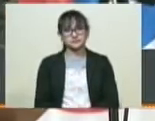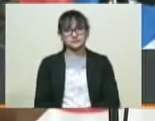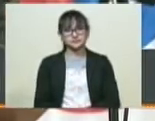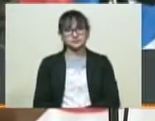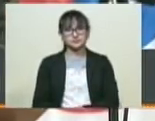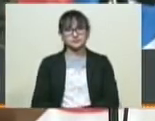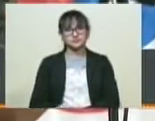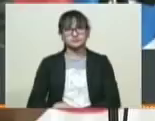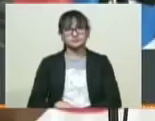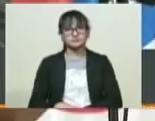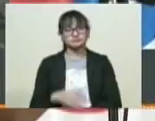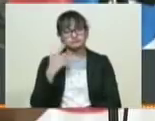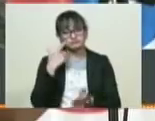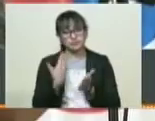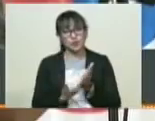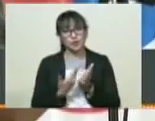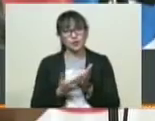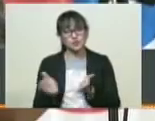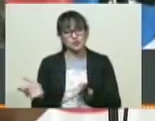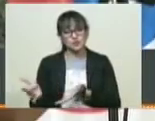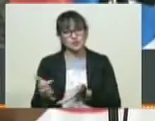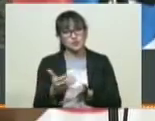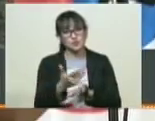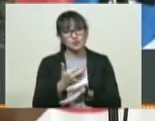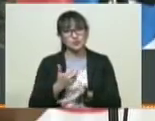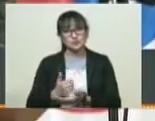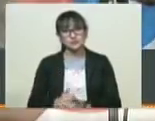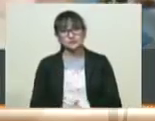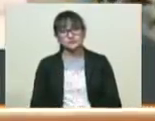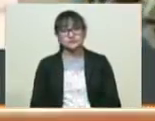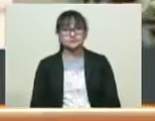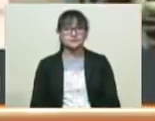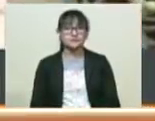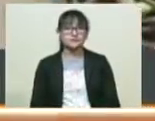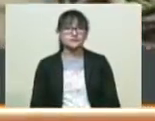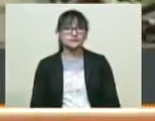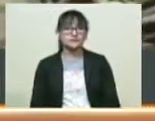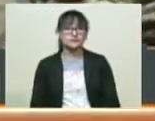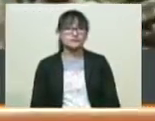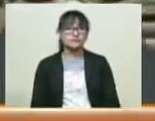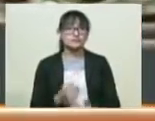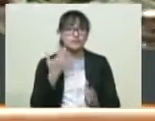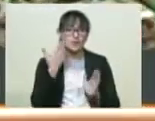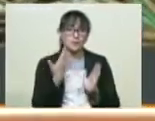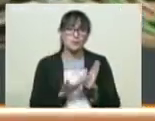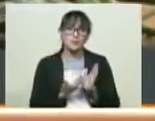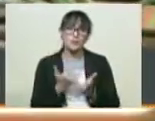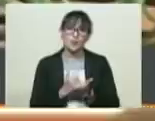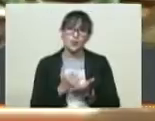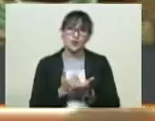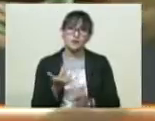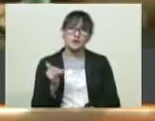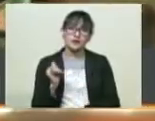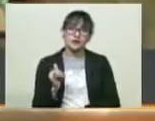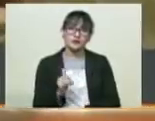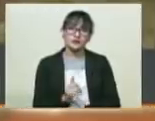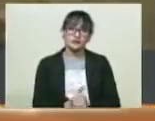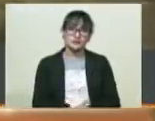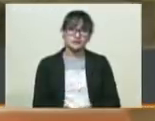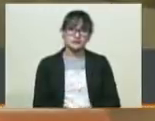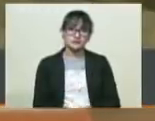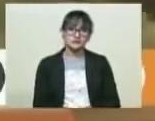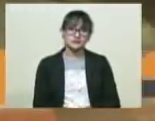Igualmente, todas las evidencias recabadas y las pruebas de interés criminalístico nos llevaron a